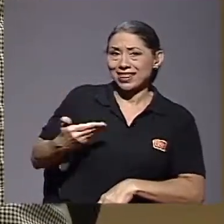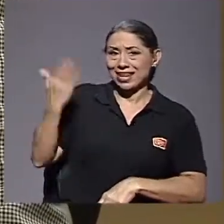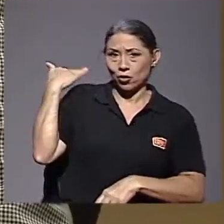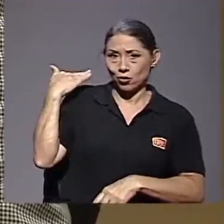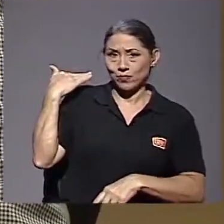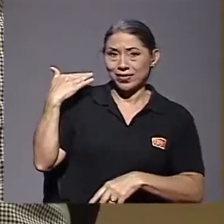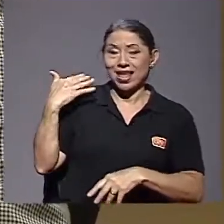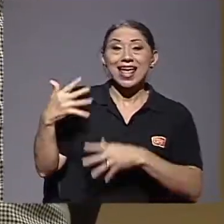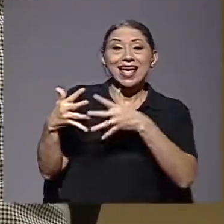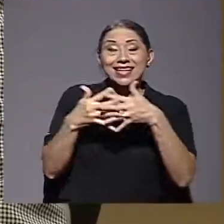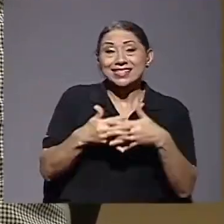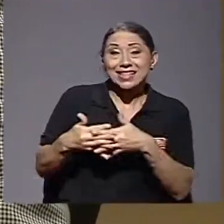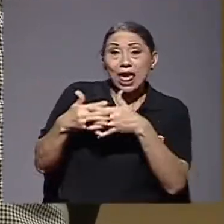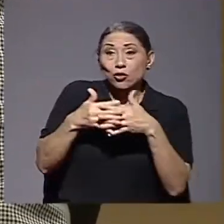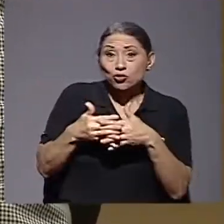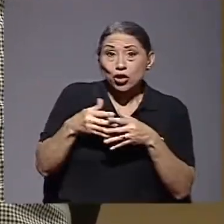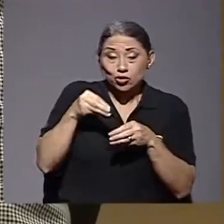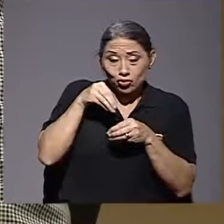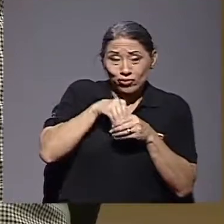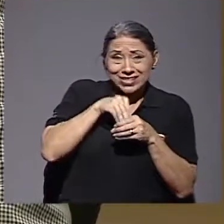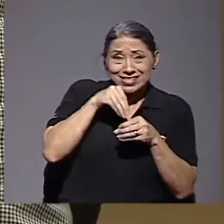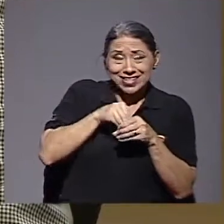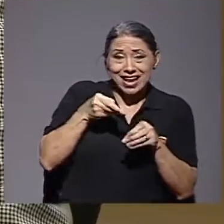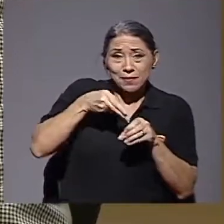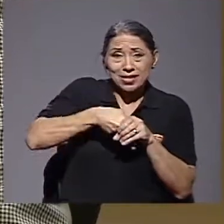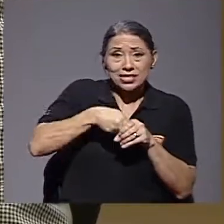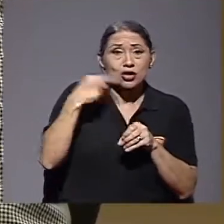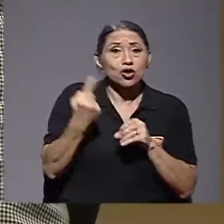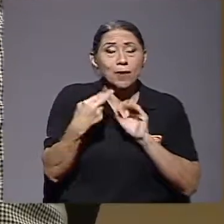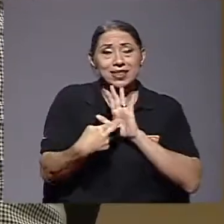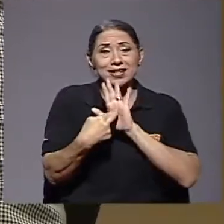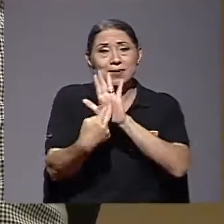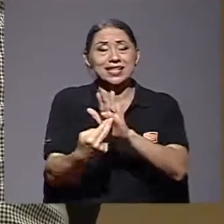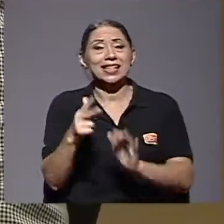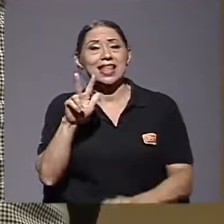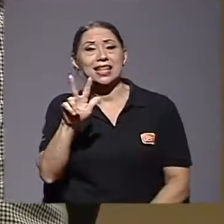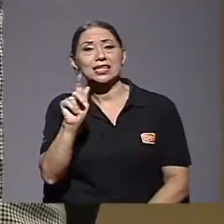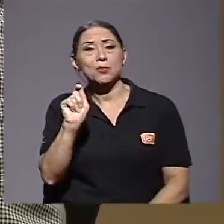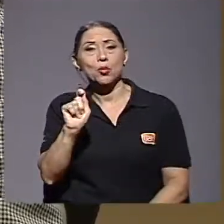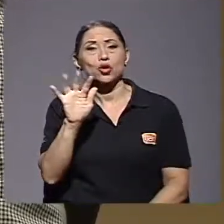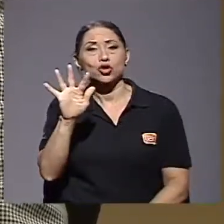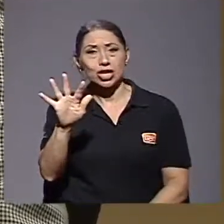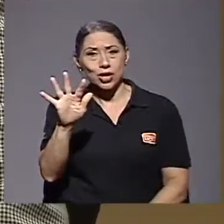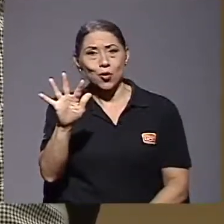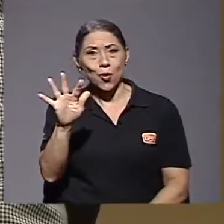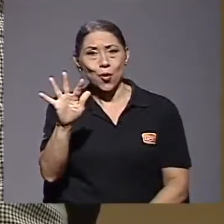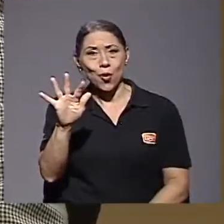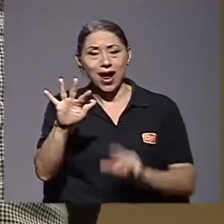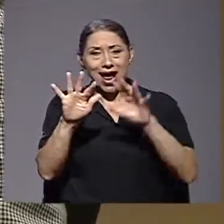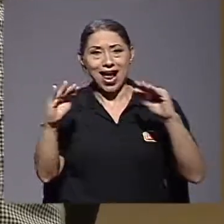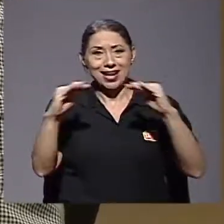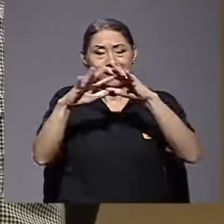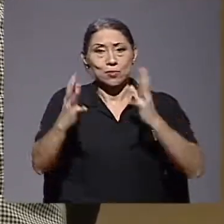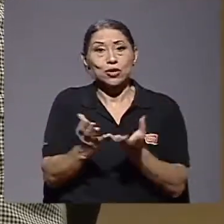cuanto a reservas, apenas representa 3.5% de reservas mundiales, pero es un gran consumidor.